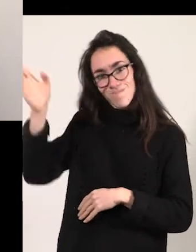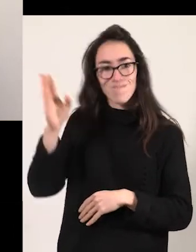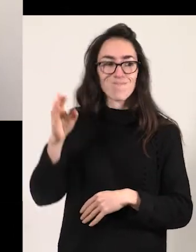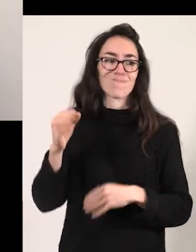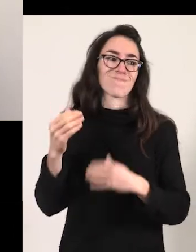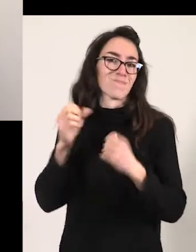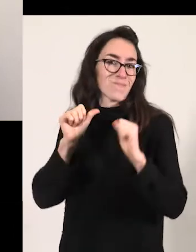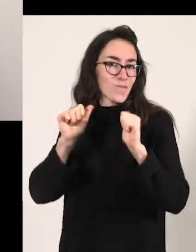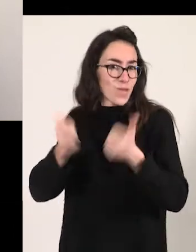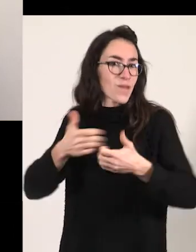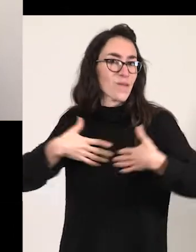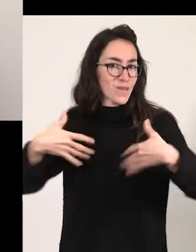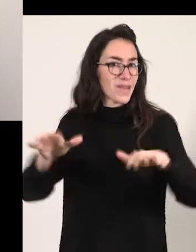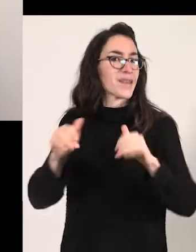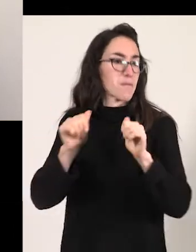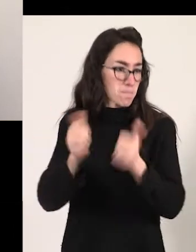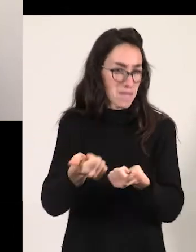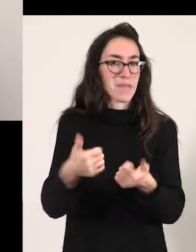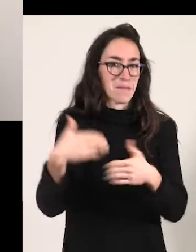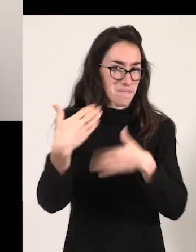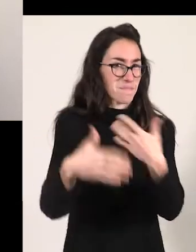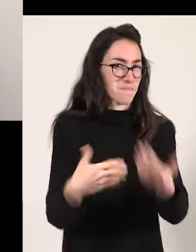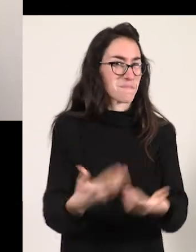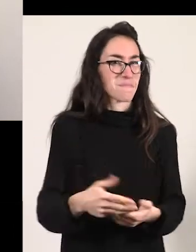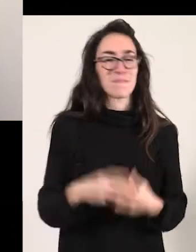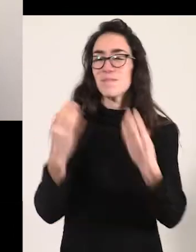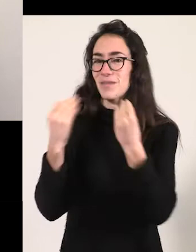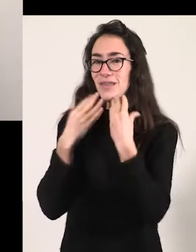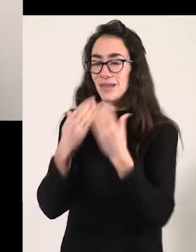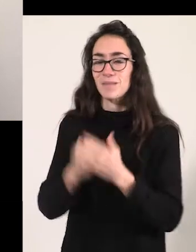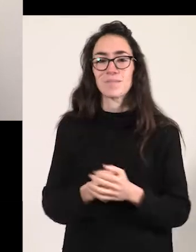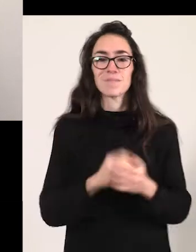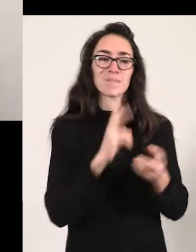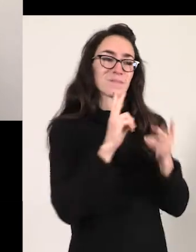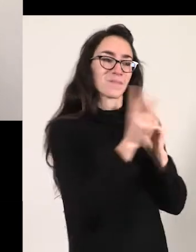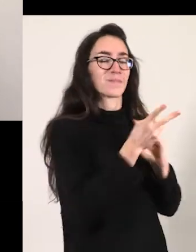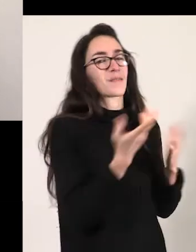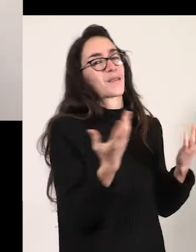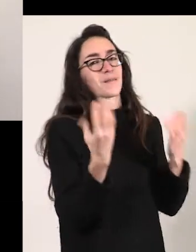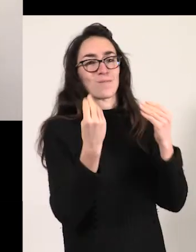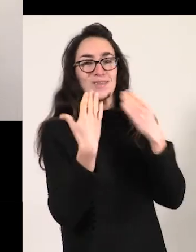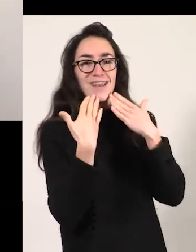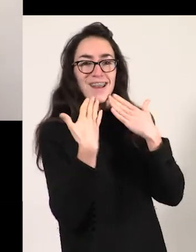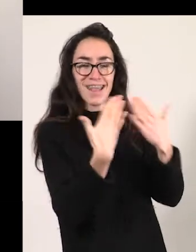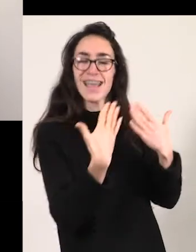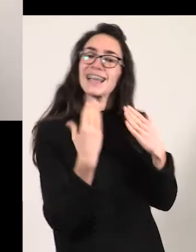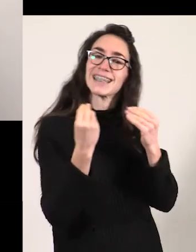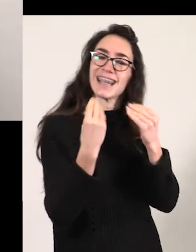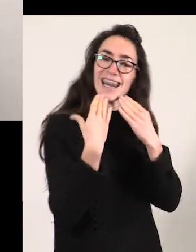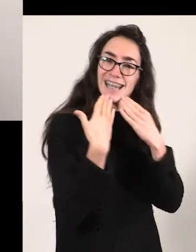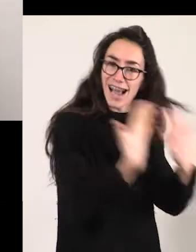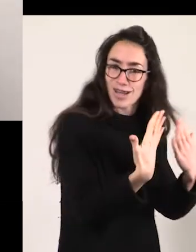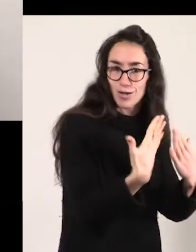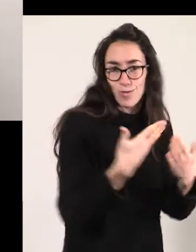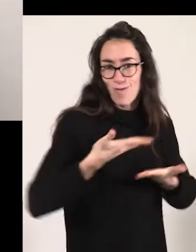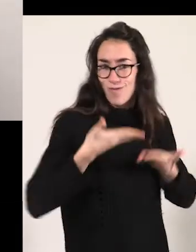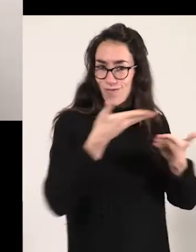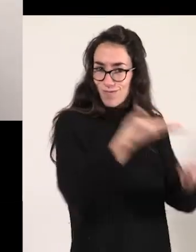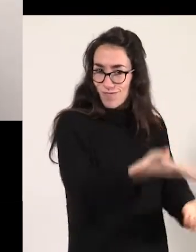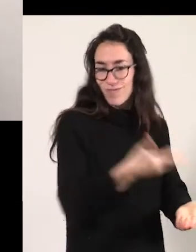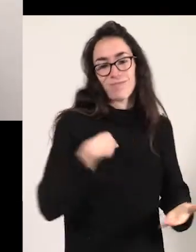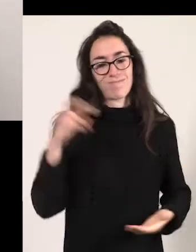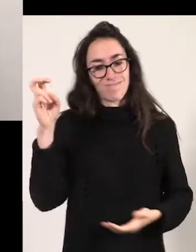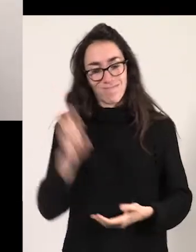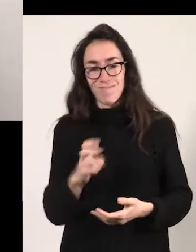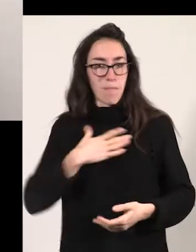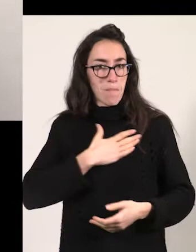Lucía, nahi duzunean, zure da hitza. Tienes la palabra. Eskerrik asko. Bueno, muchísimas gracias, Eskerrik asko, por la invitación.